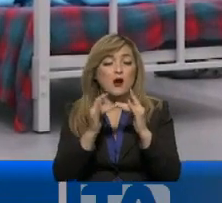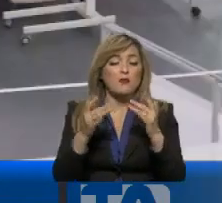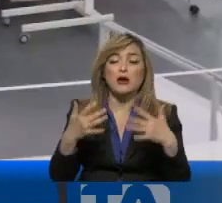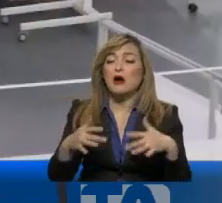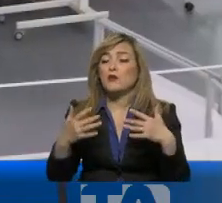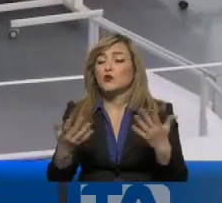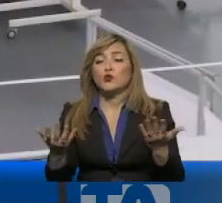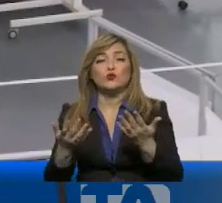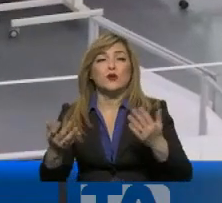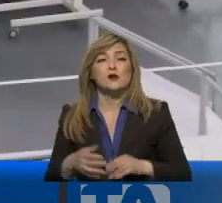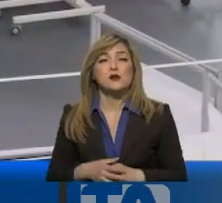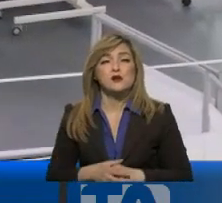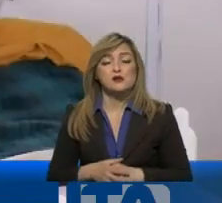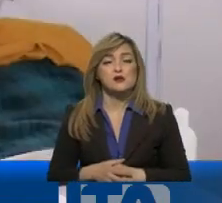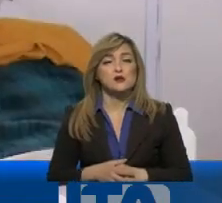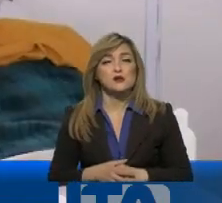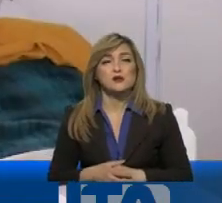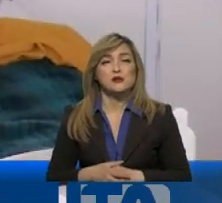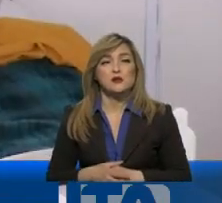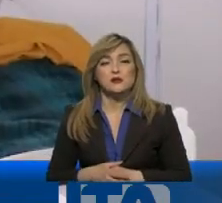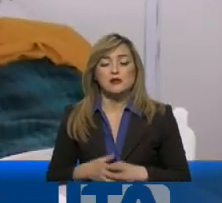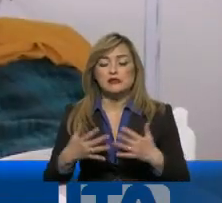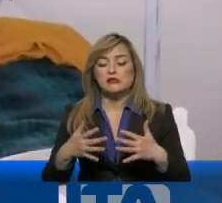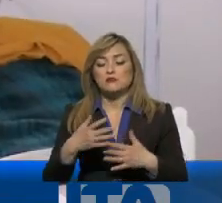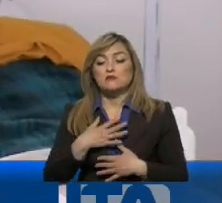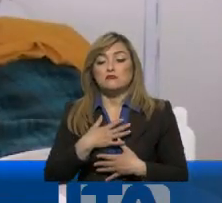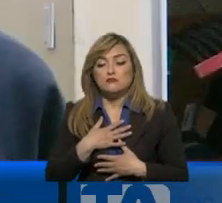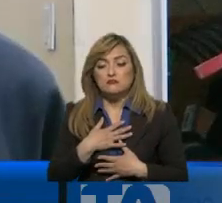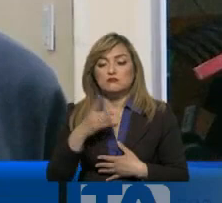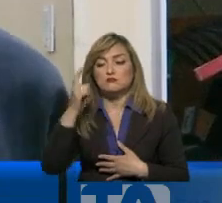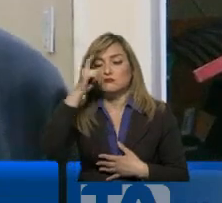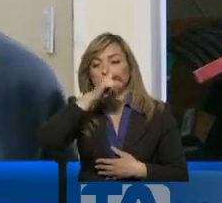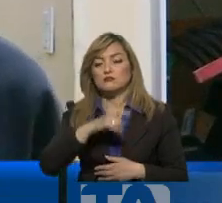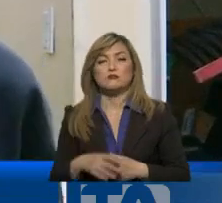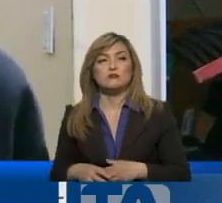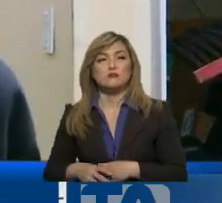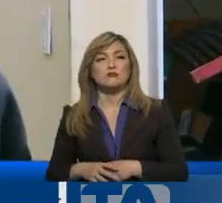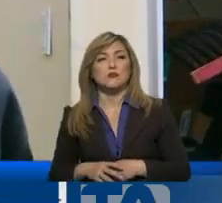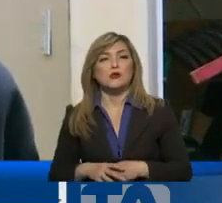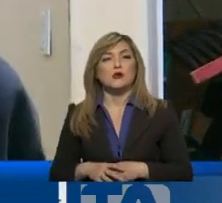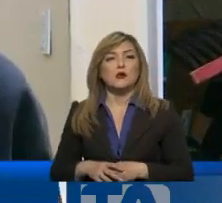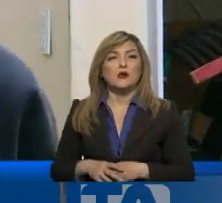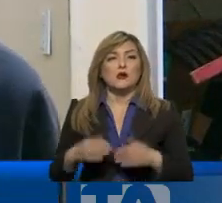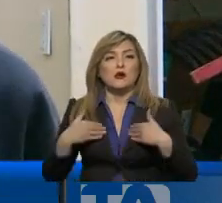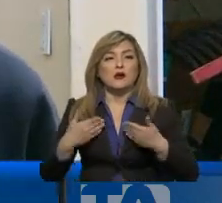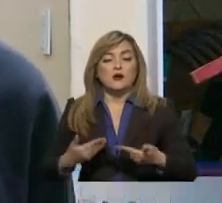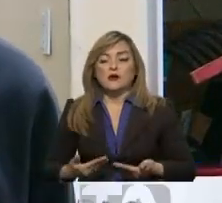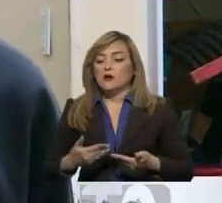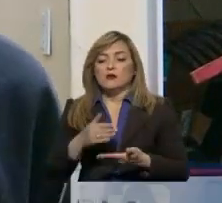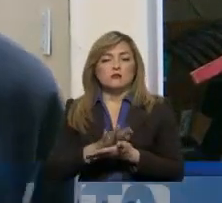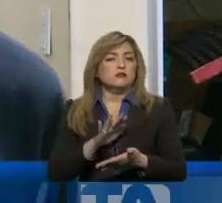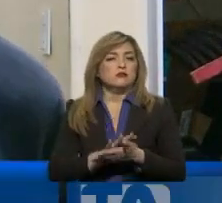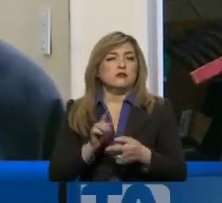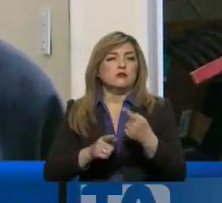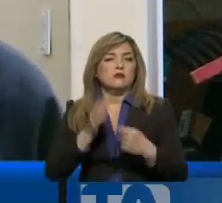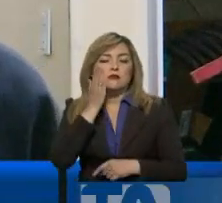cuidados intensivos por presentar cuadros críticos en su respiración. Nosotros no podíamos ni descansar tranquilos al saber que